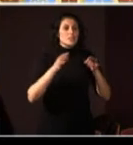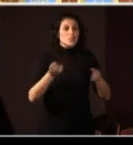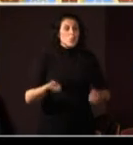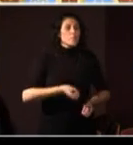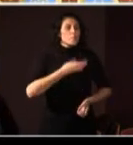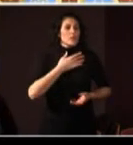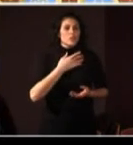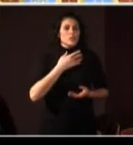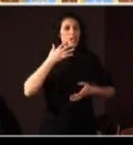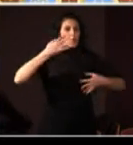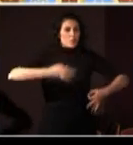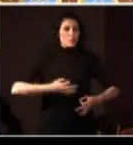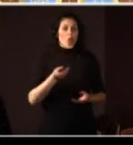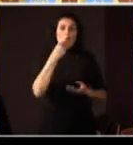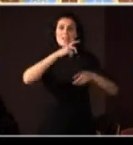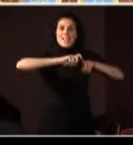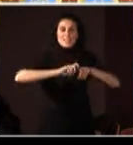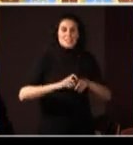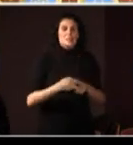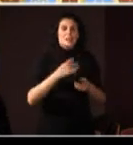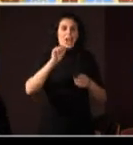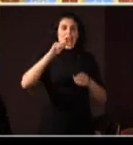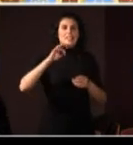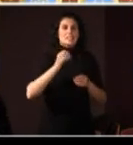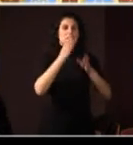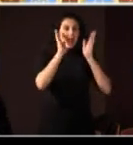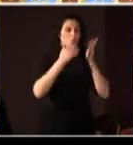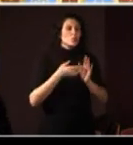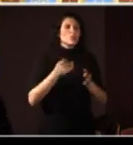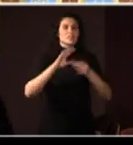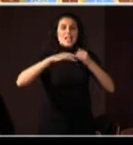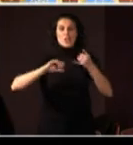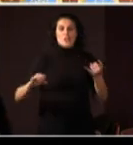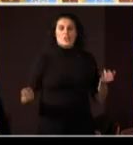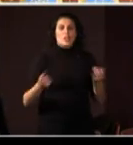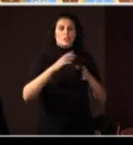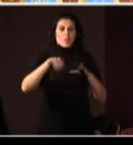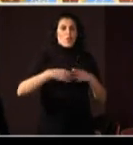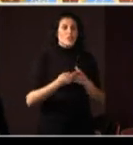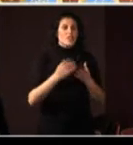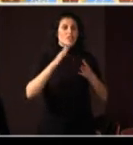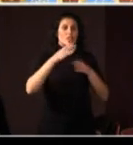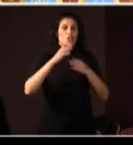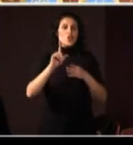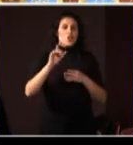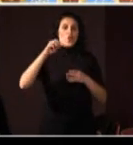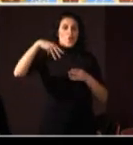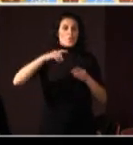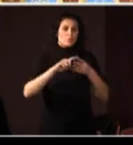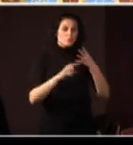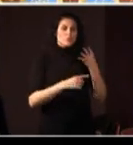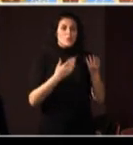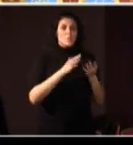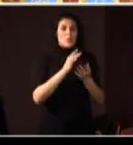nuestro Atascadurras, de nuestro arco de Macaero, de nuestro lomo chorizo de Osta, pero sobre todo de nuestra querida